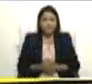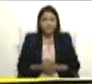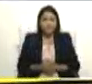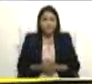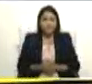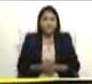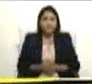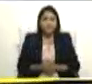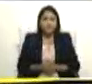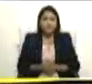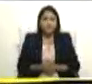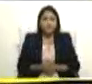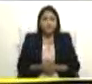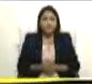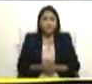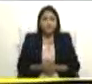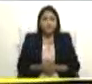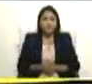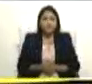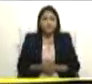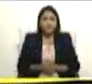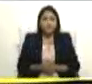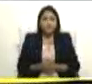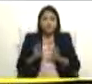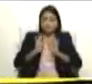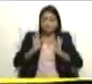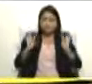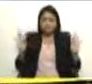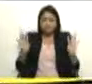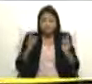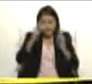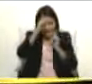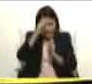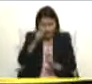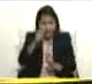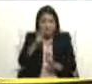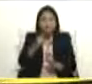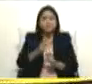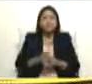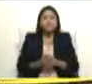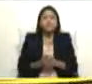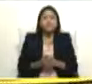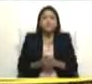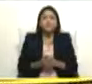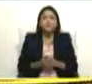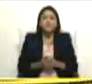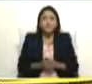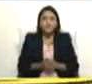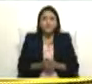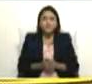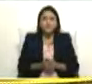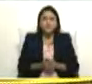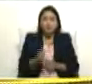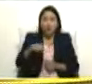Para nosotros es un verdadero honor estar